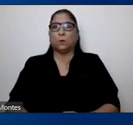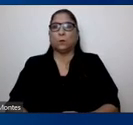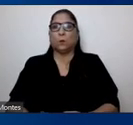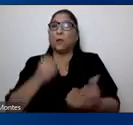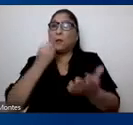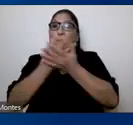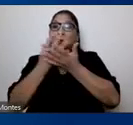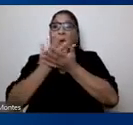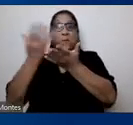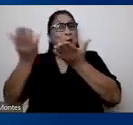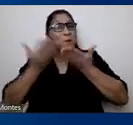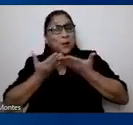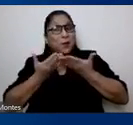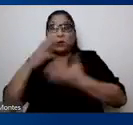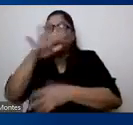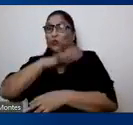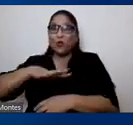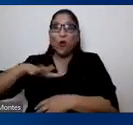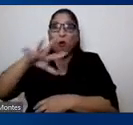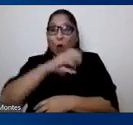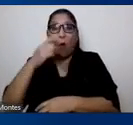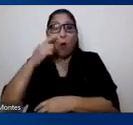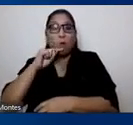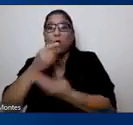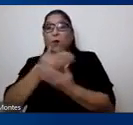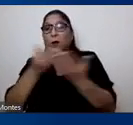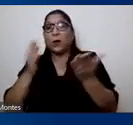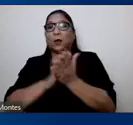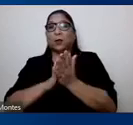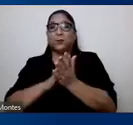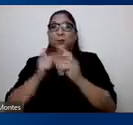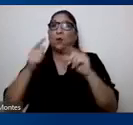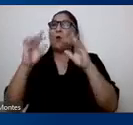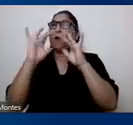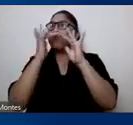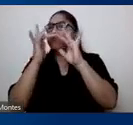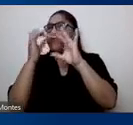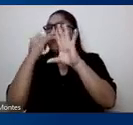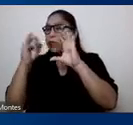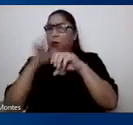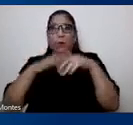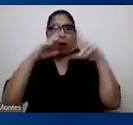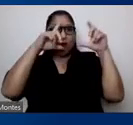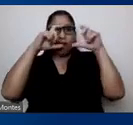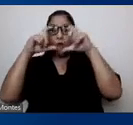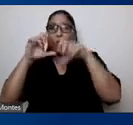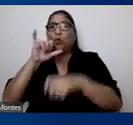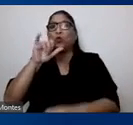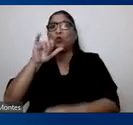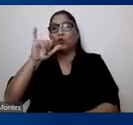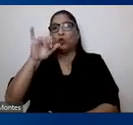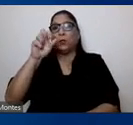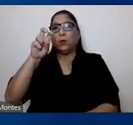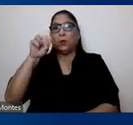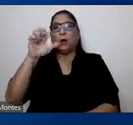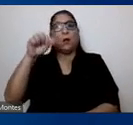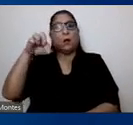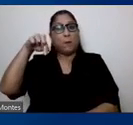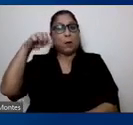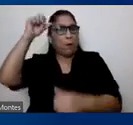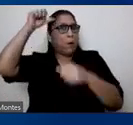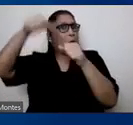Sean bienvenidos y bienvenidas a todos y todas a nuestra plataforma virtual de la muestra fotográfica Yuyanapa para Recordar. A nombre